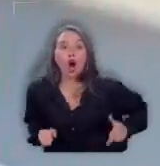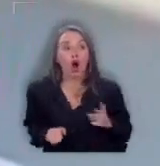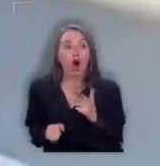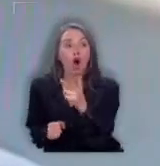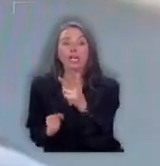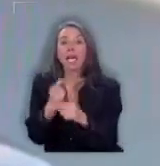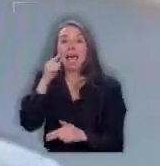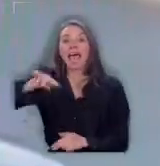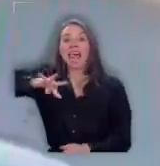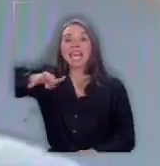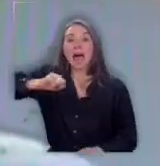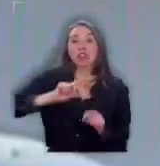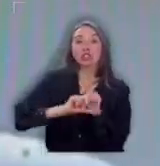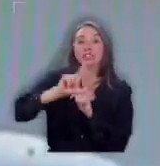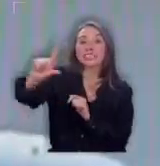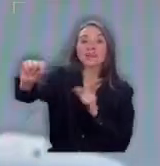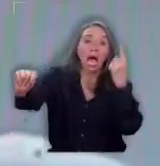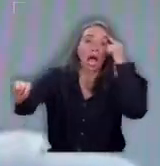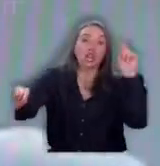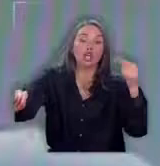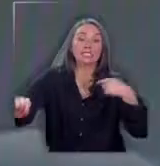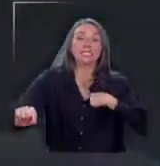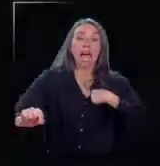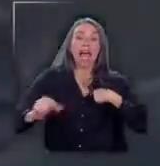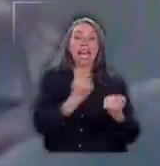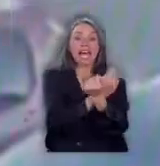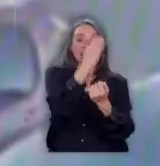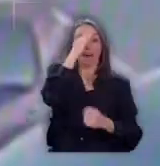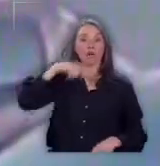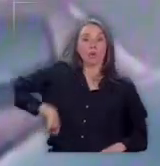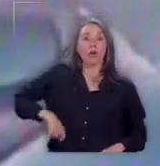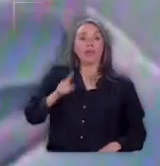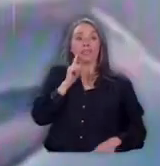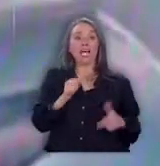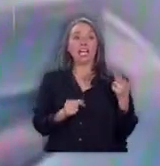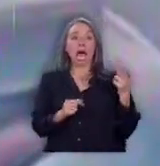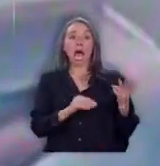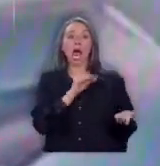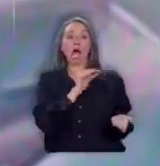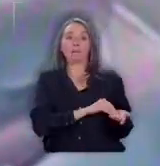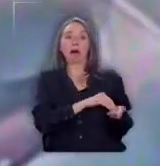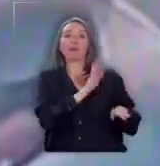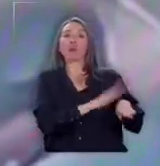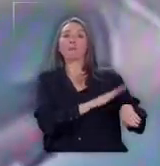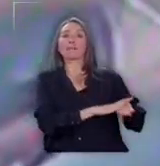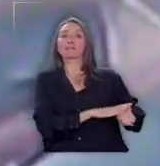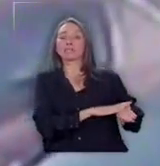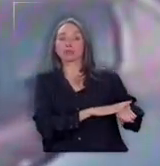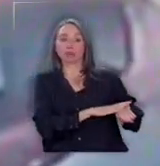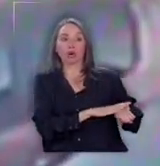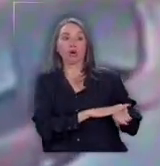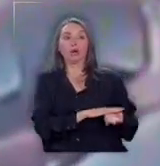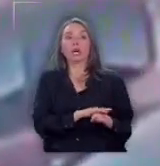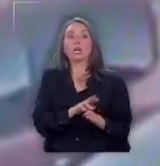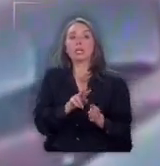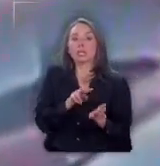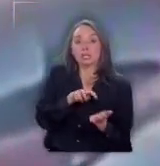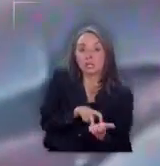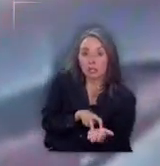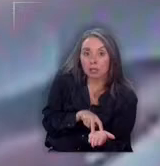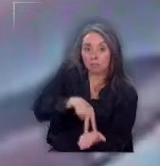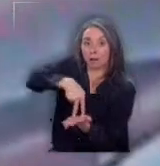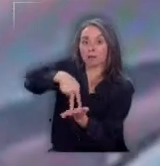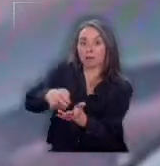que no sabía el delincuente es que el carabinero en retiro Porta un arma registrada no dudó en ponerse de pie y